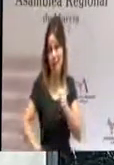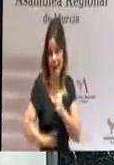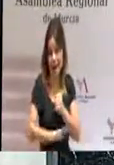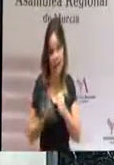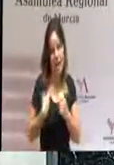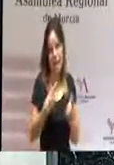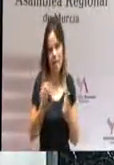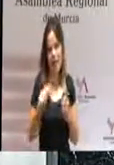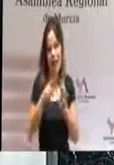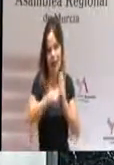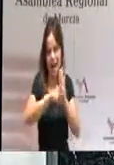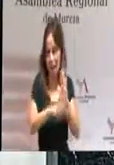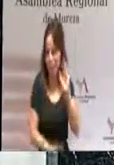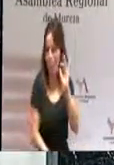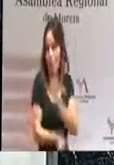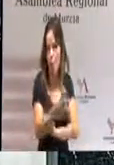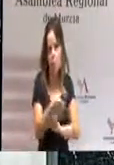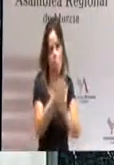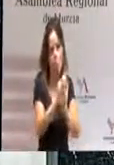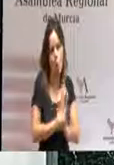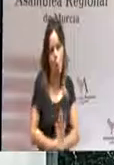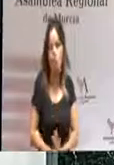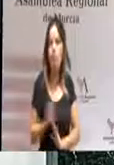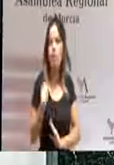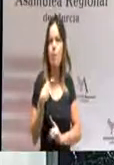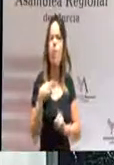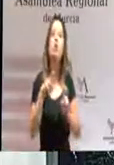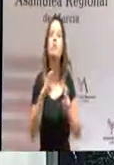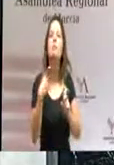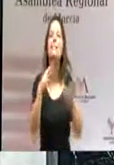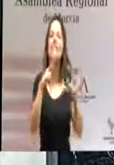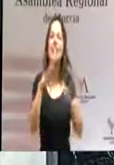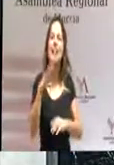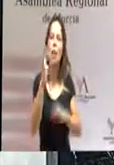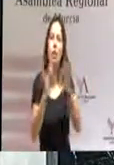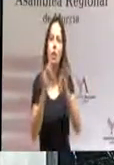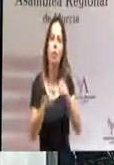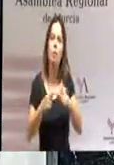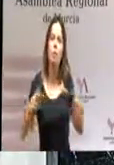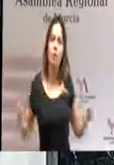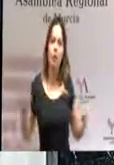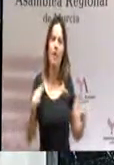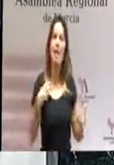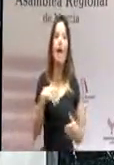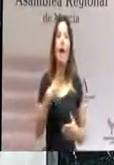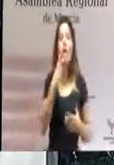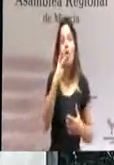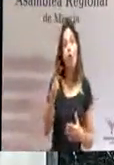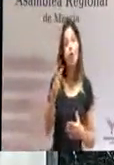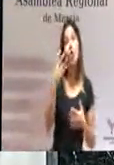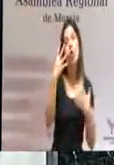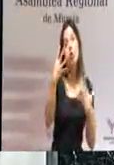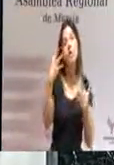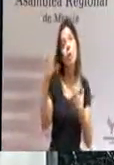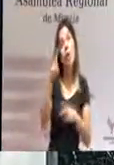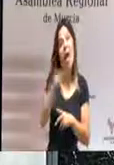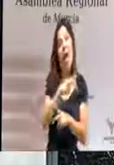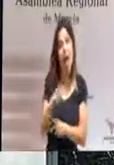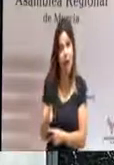ya su reglamento, empezar a elevar ese 75% de IPREN. Con 299 euros no se